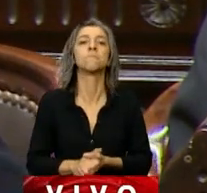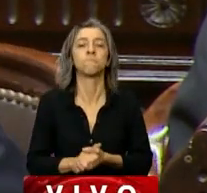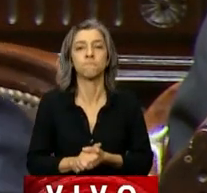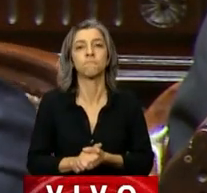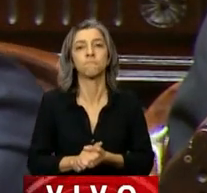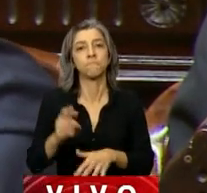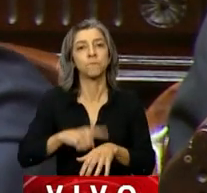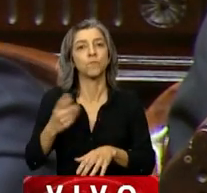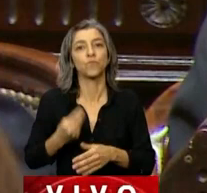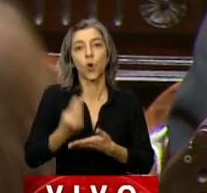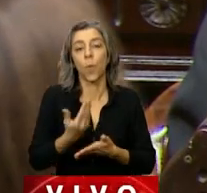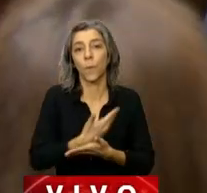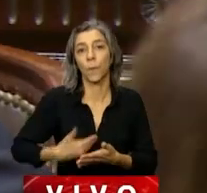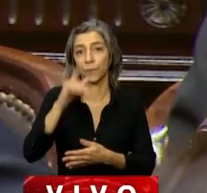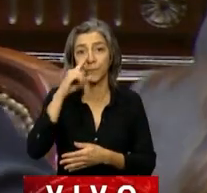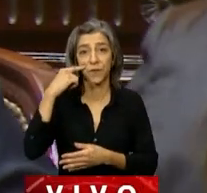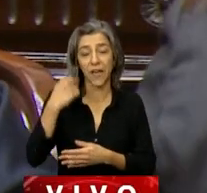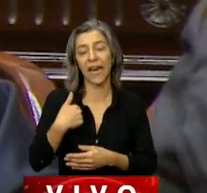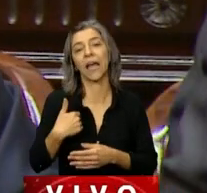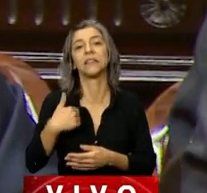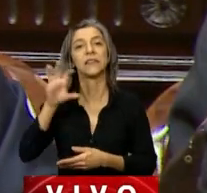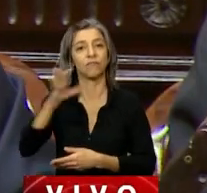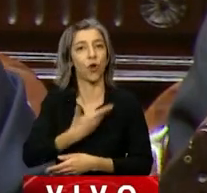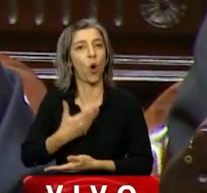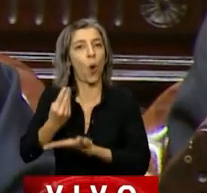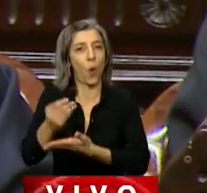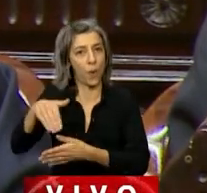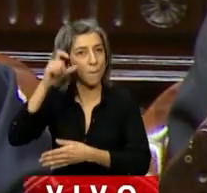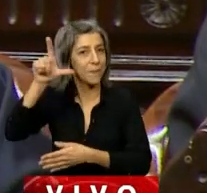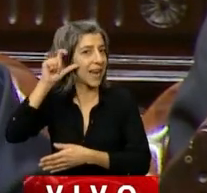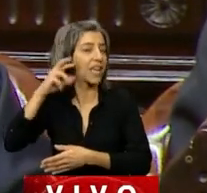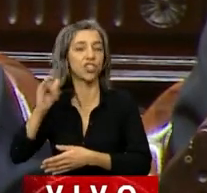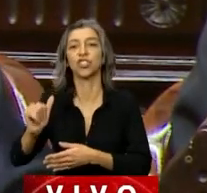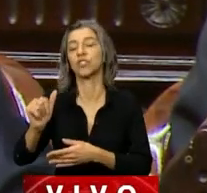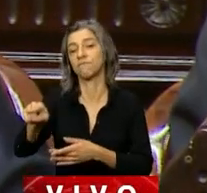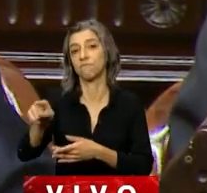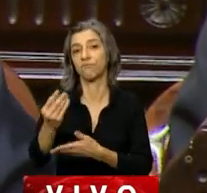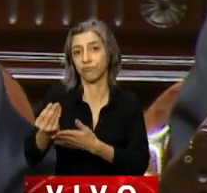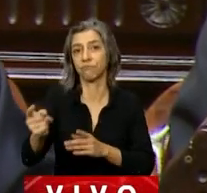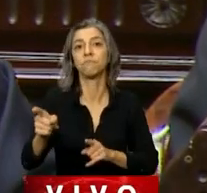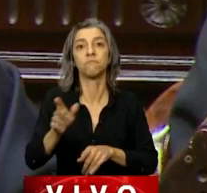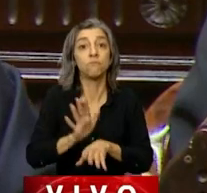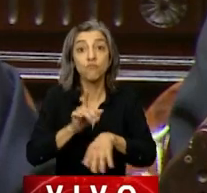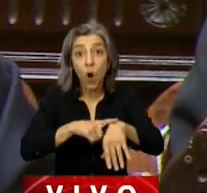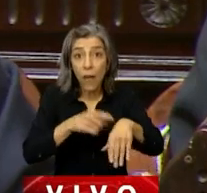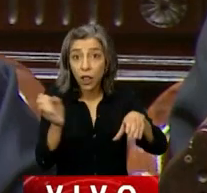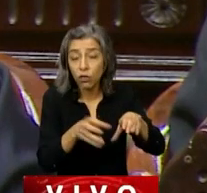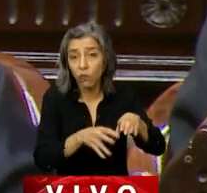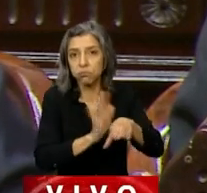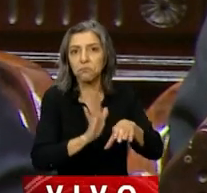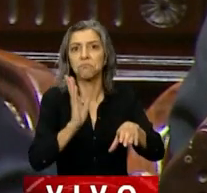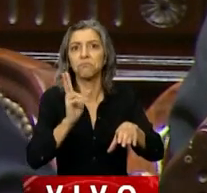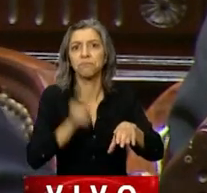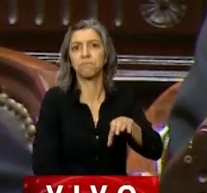asumieron el presidente Alberto Fernández y el gobernador Melella y el fondo se paralizó por completo. Se dejaron